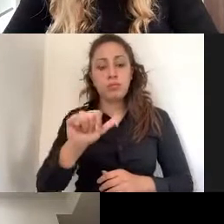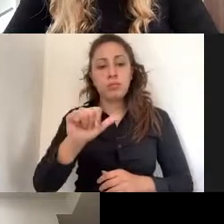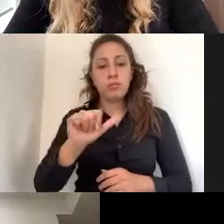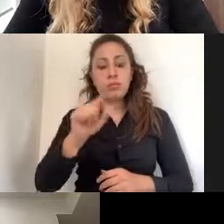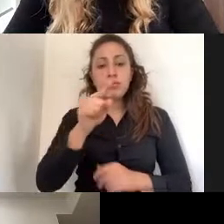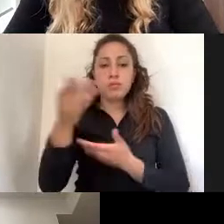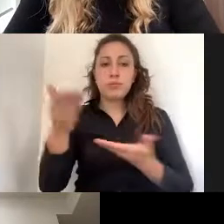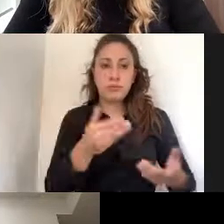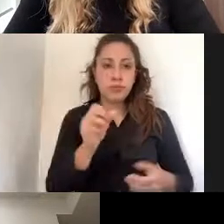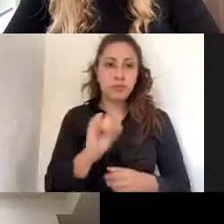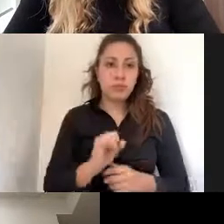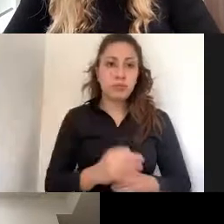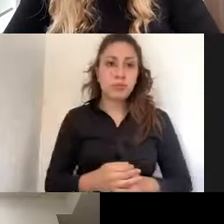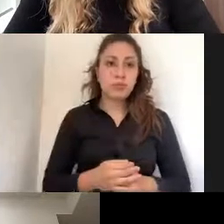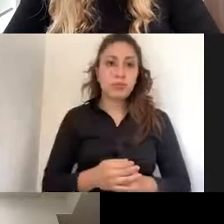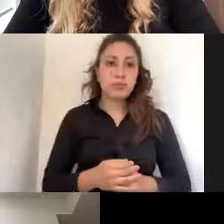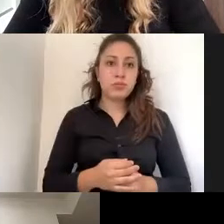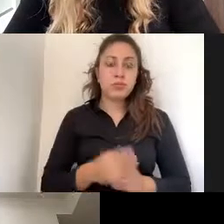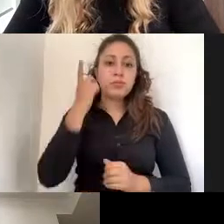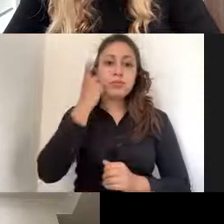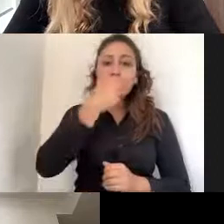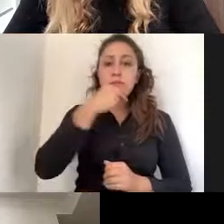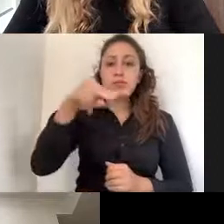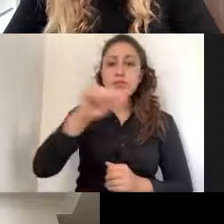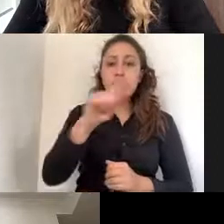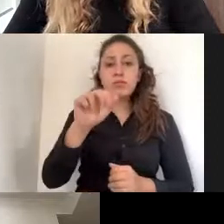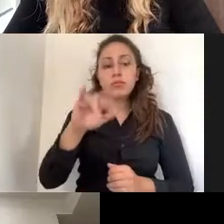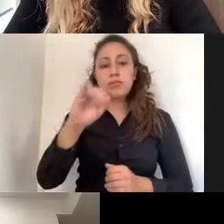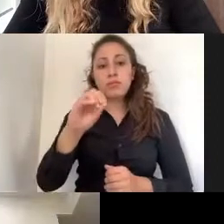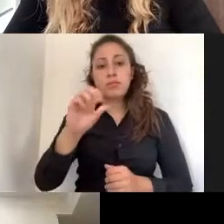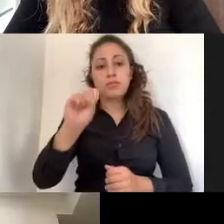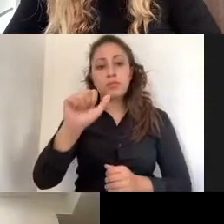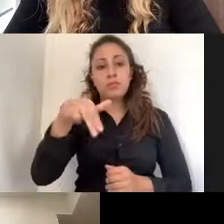Ayala Zúñiga, presente. Diputado Nazario Norberto Sánchez.